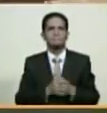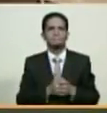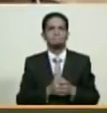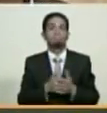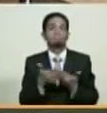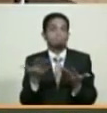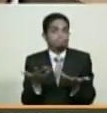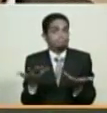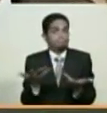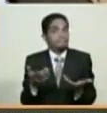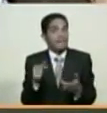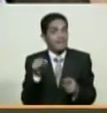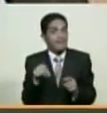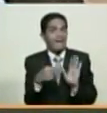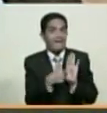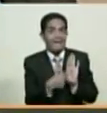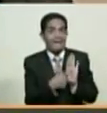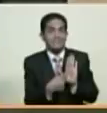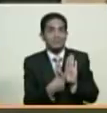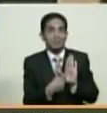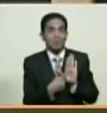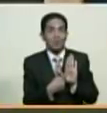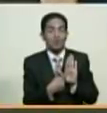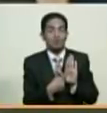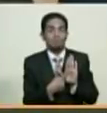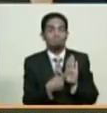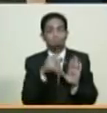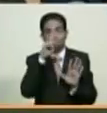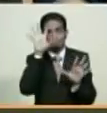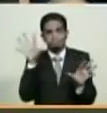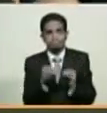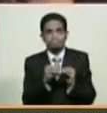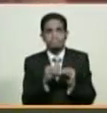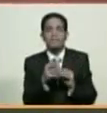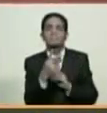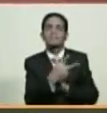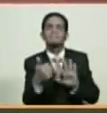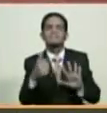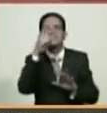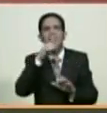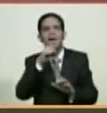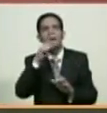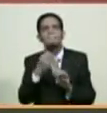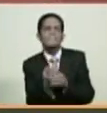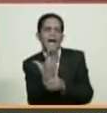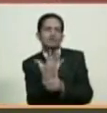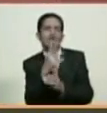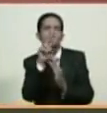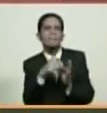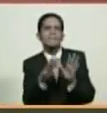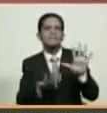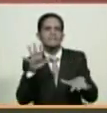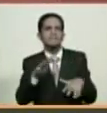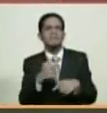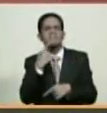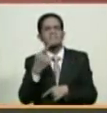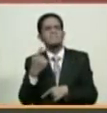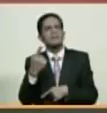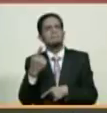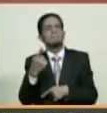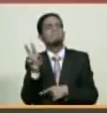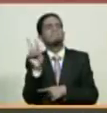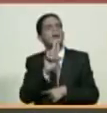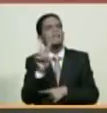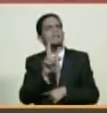esta es una reseña de prensa del 26 de mayo del 2015, donde ACNUR señala que Venezuela es un país